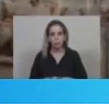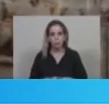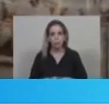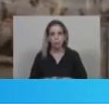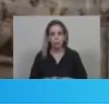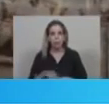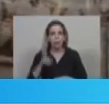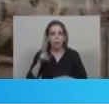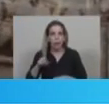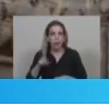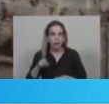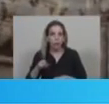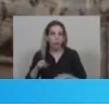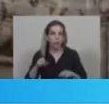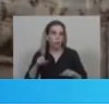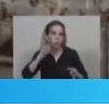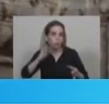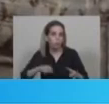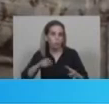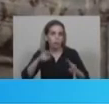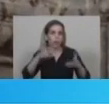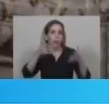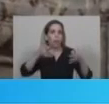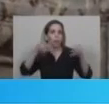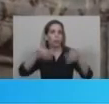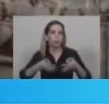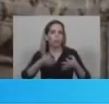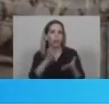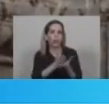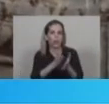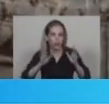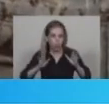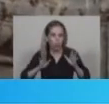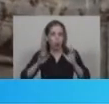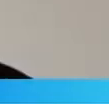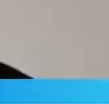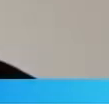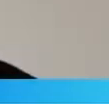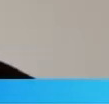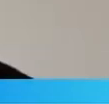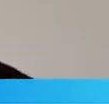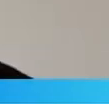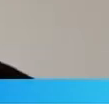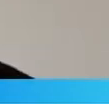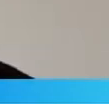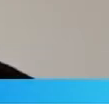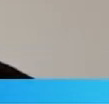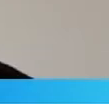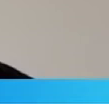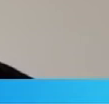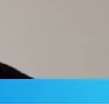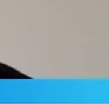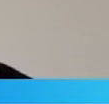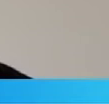humor a la gente. Y paralelamente a esto, se crea en el ámbito del